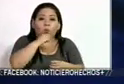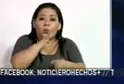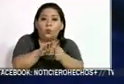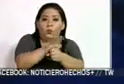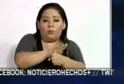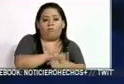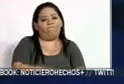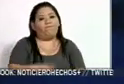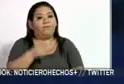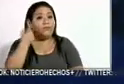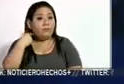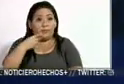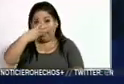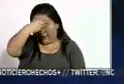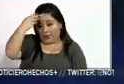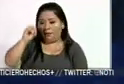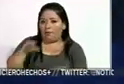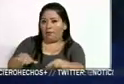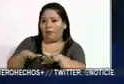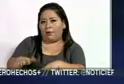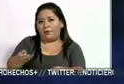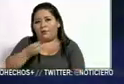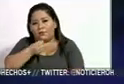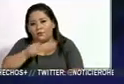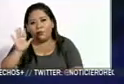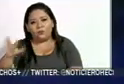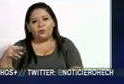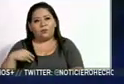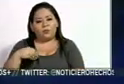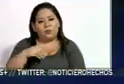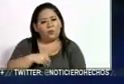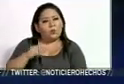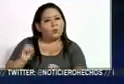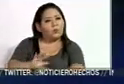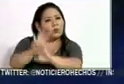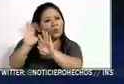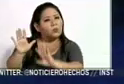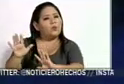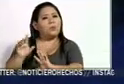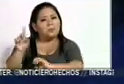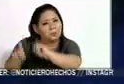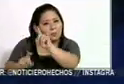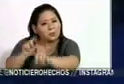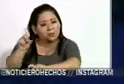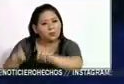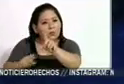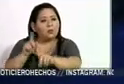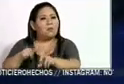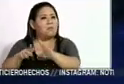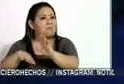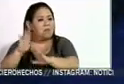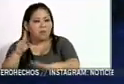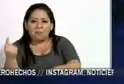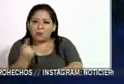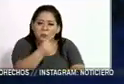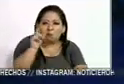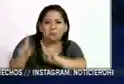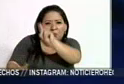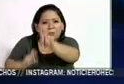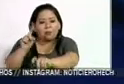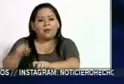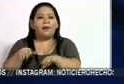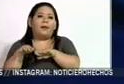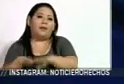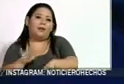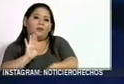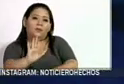Doctor, le agradecemos que nos haya atendido esta noche a Noticiero Hechos para aclararnos dudas respecto a, digamos, las dudas más comunes que tienen los ciudadanos. Gracias,